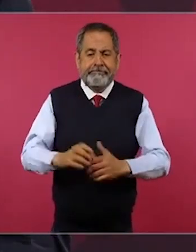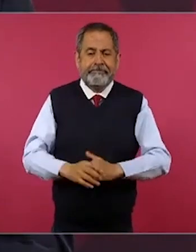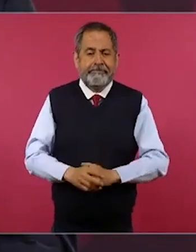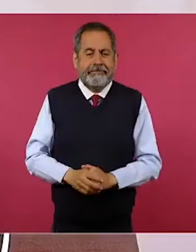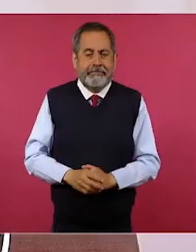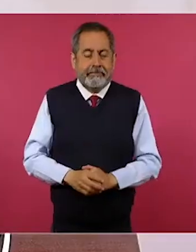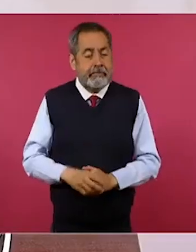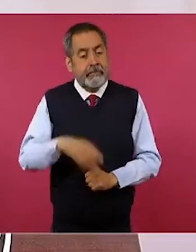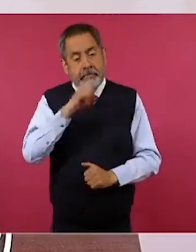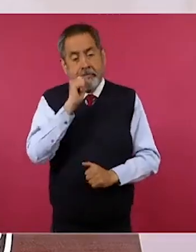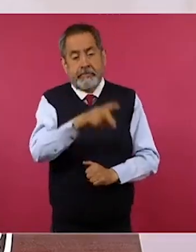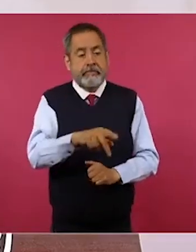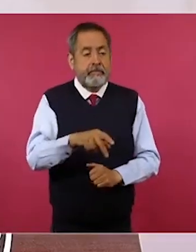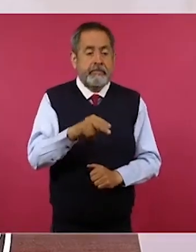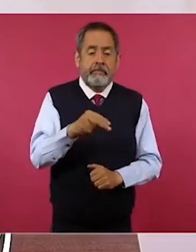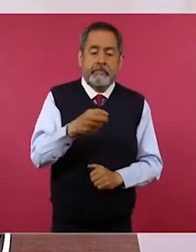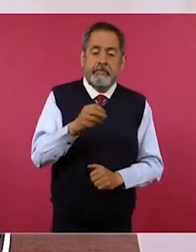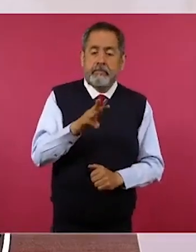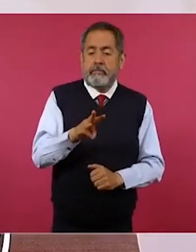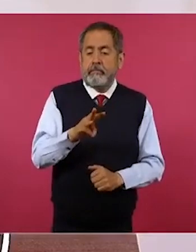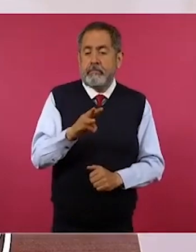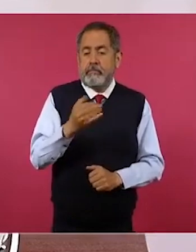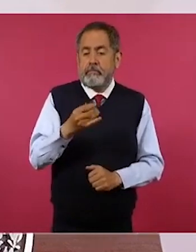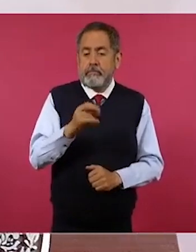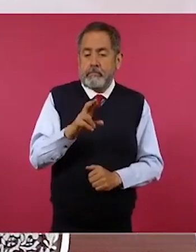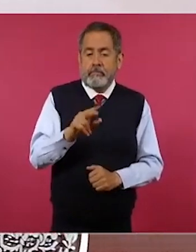Y el New York Times y todos los demás, ¿no?